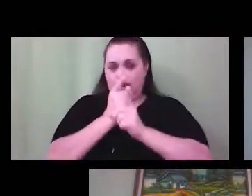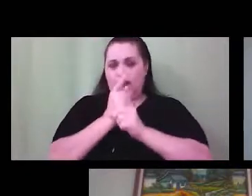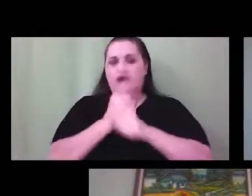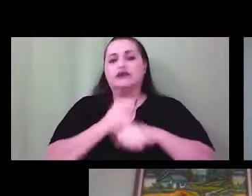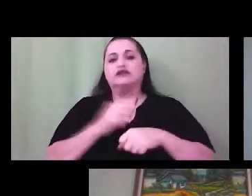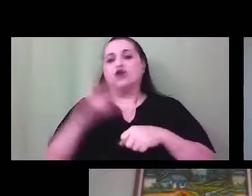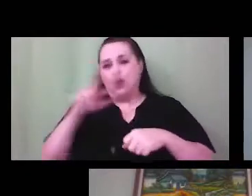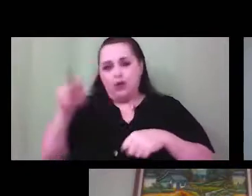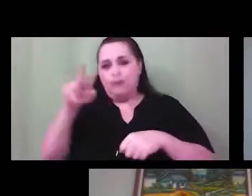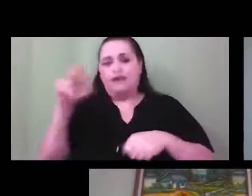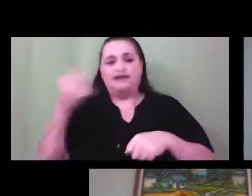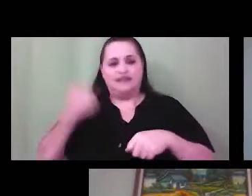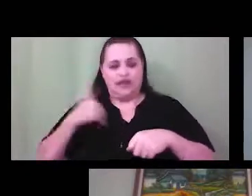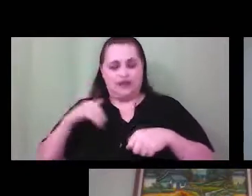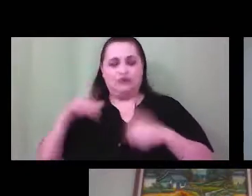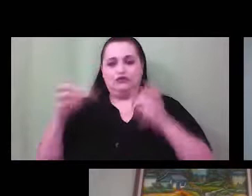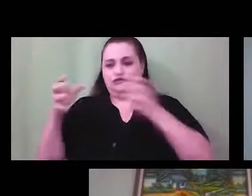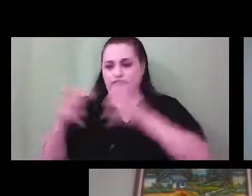sus compañeritos